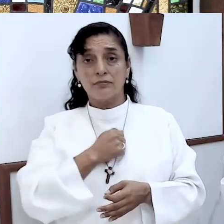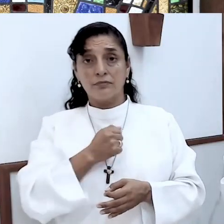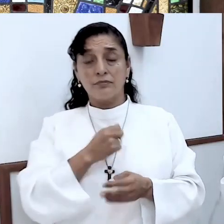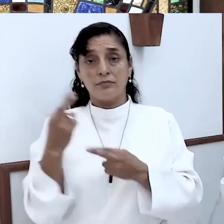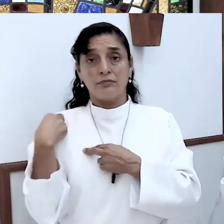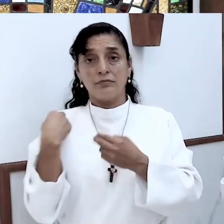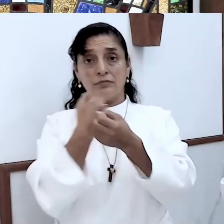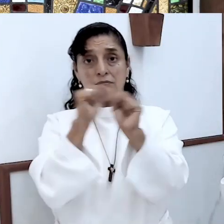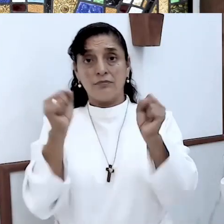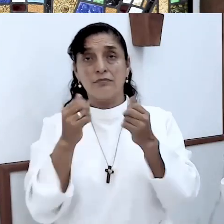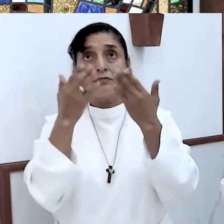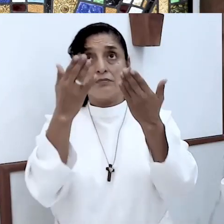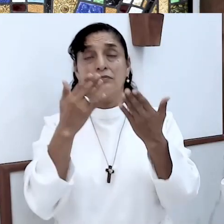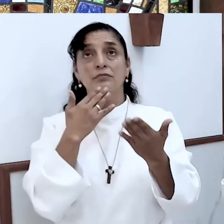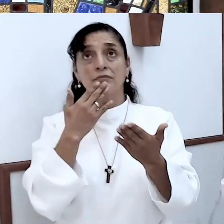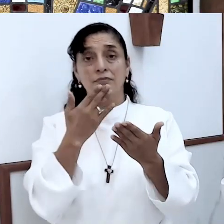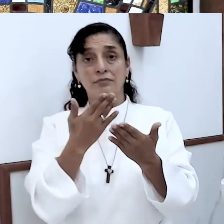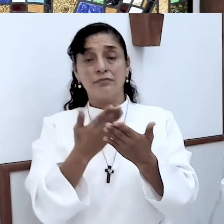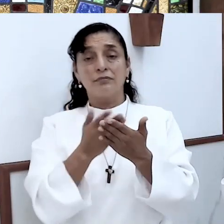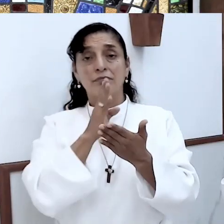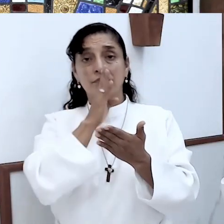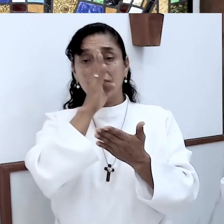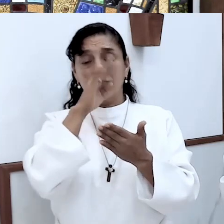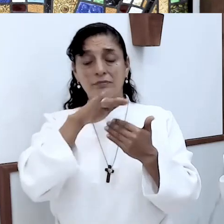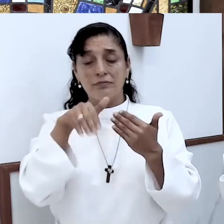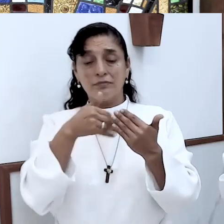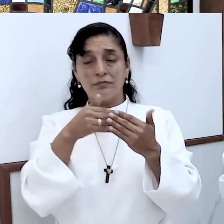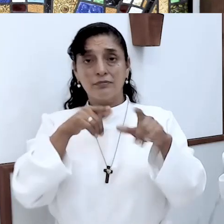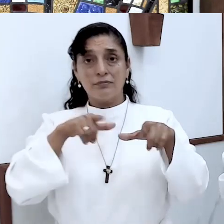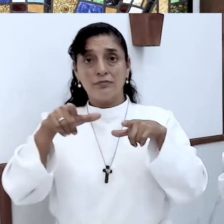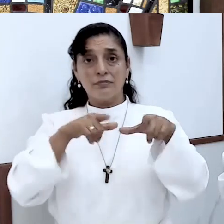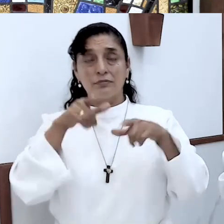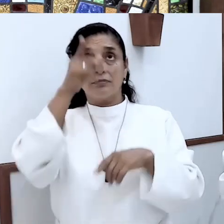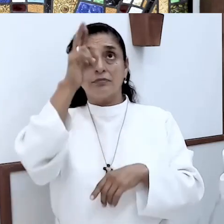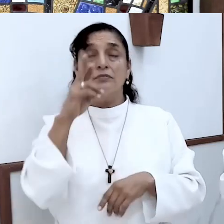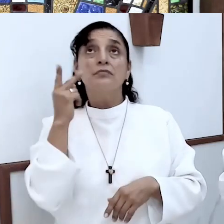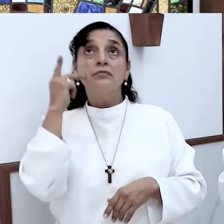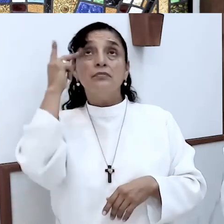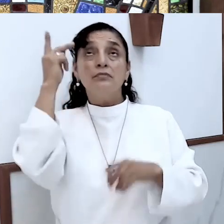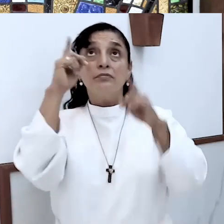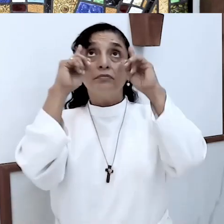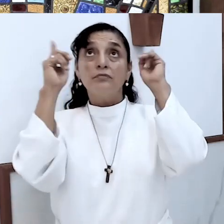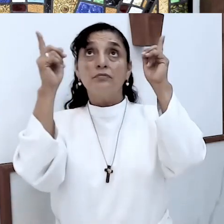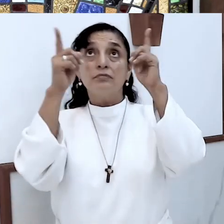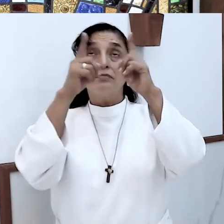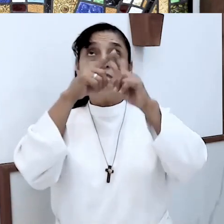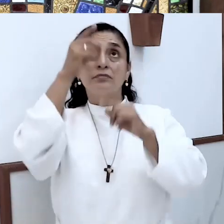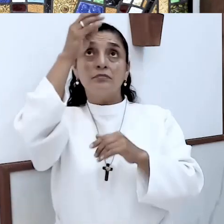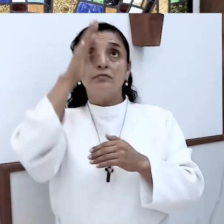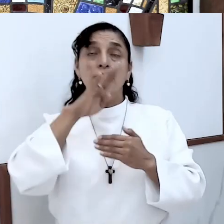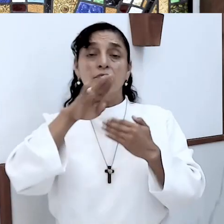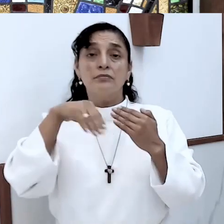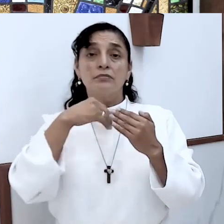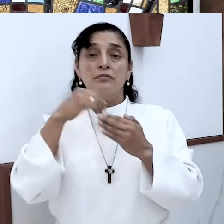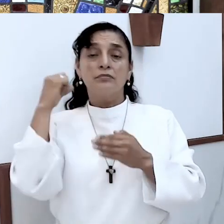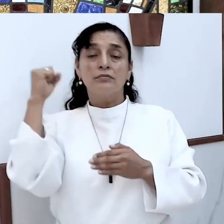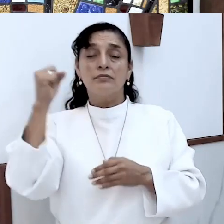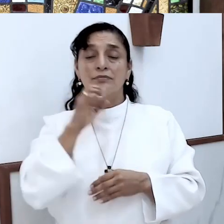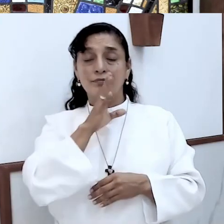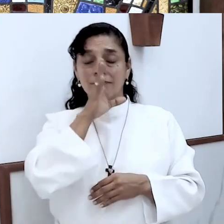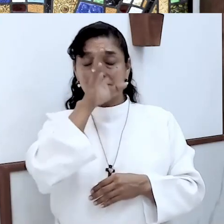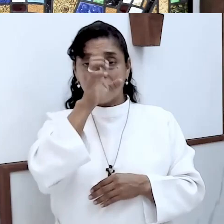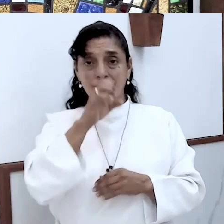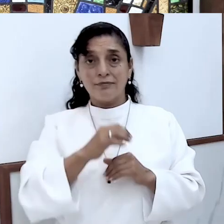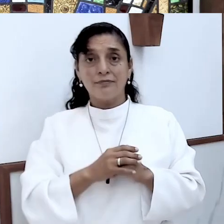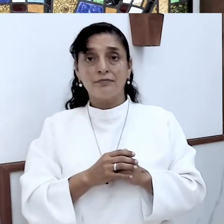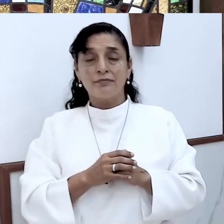necesario, es nuestro deber y salvación darte gracias siempre y en todo lugar, Señor Padre Santo, Dios